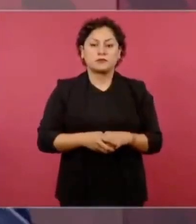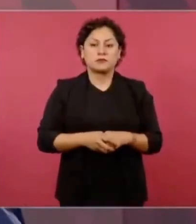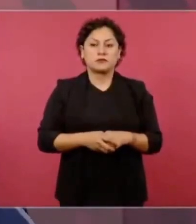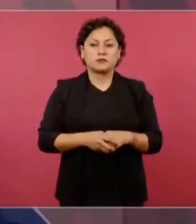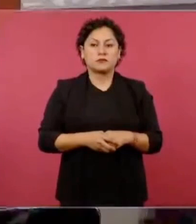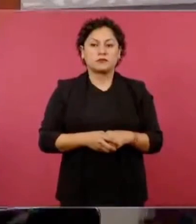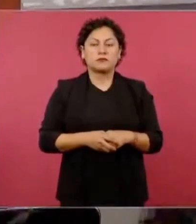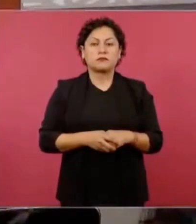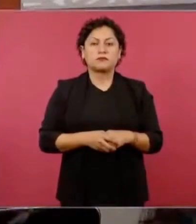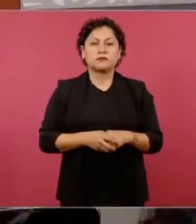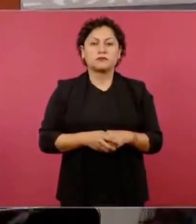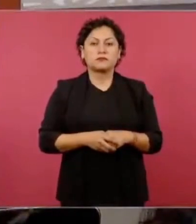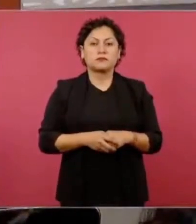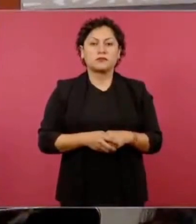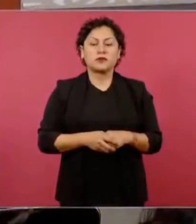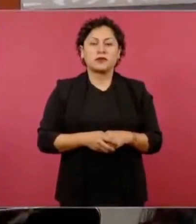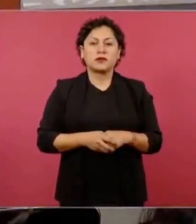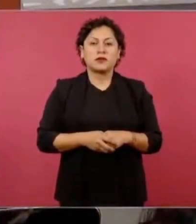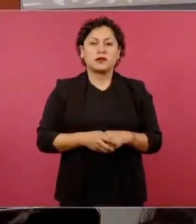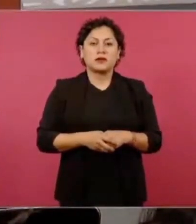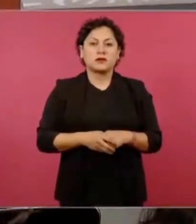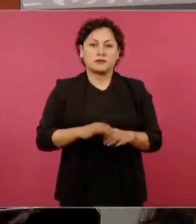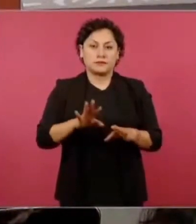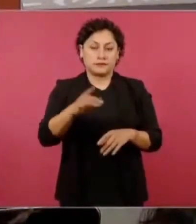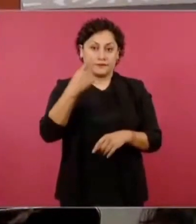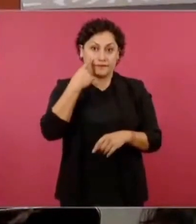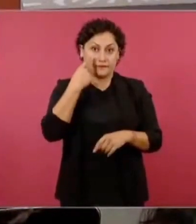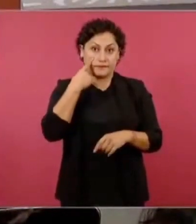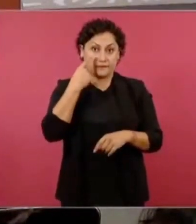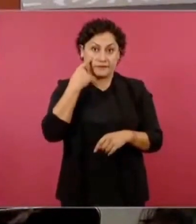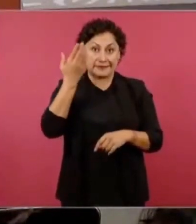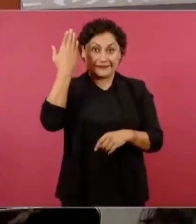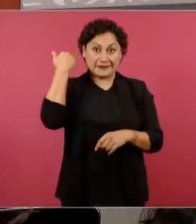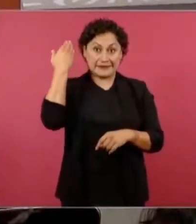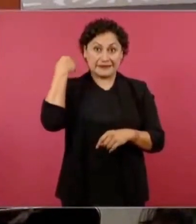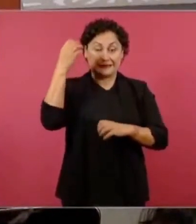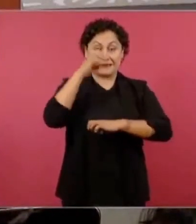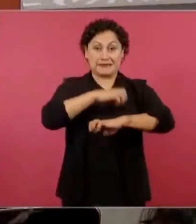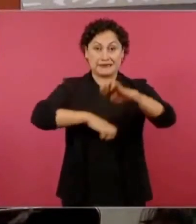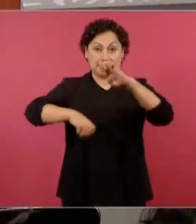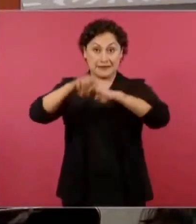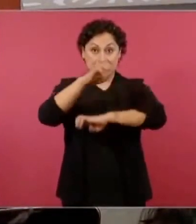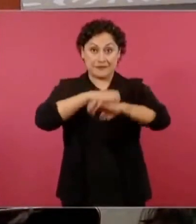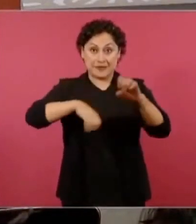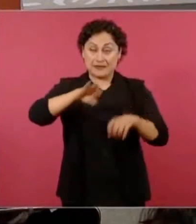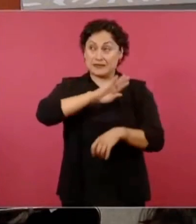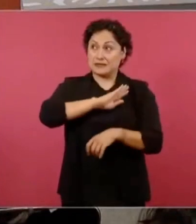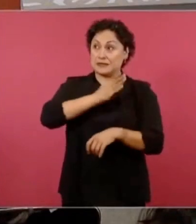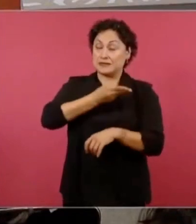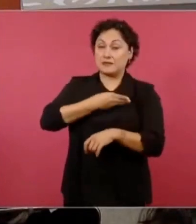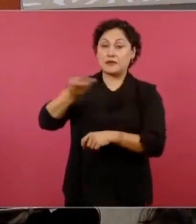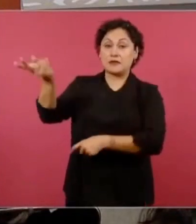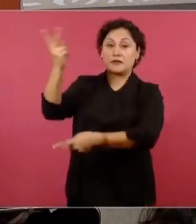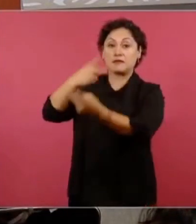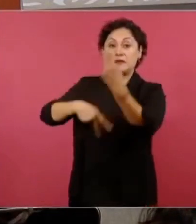Antes llegaban las empresas españolas a México y hacían lo que querían.